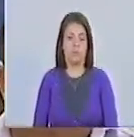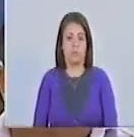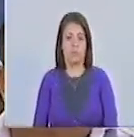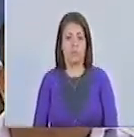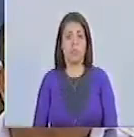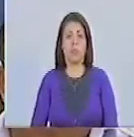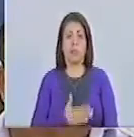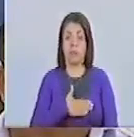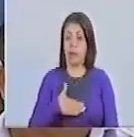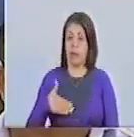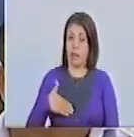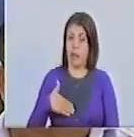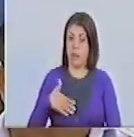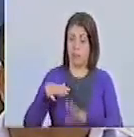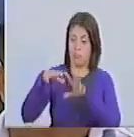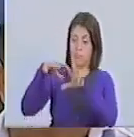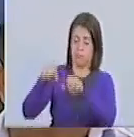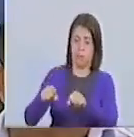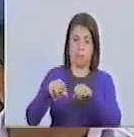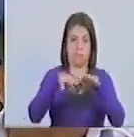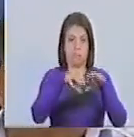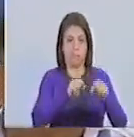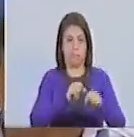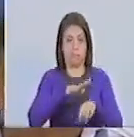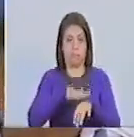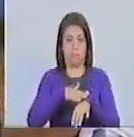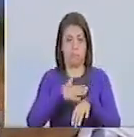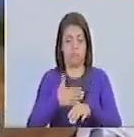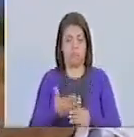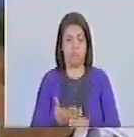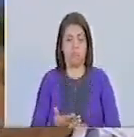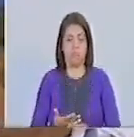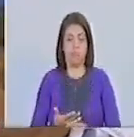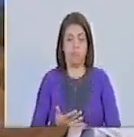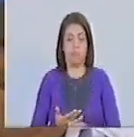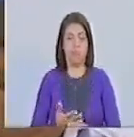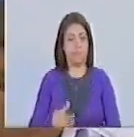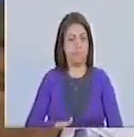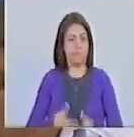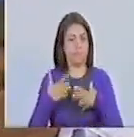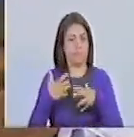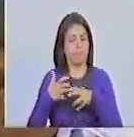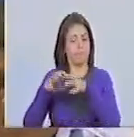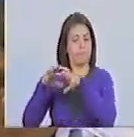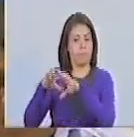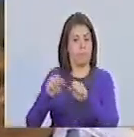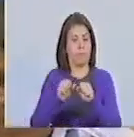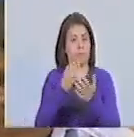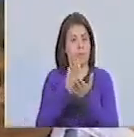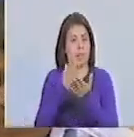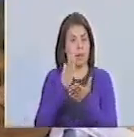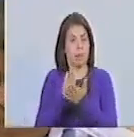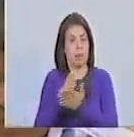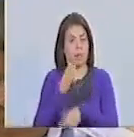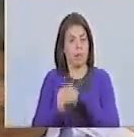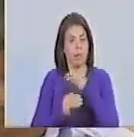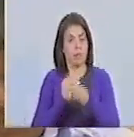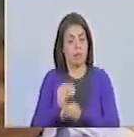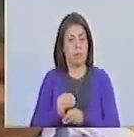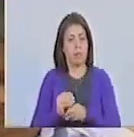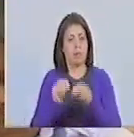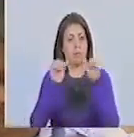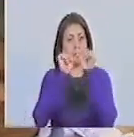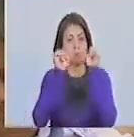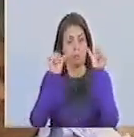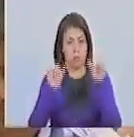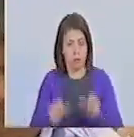solo lo que quieren es apoderarse, porque esa agresión colonial siempre ha sido sistemática